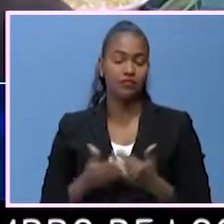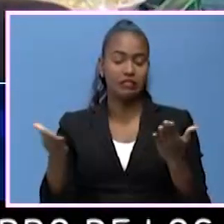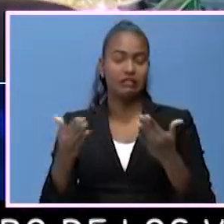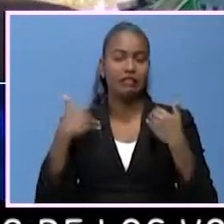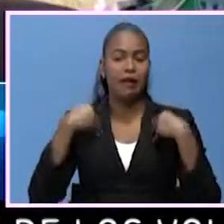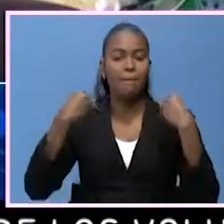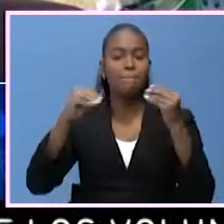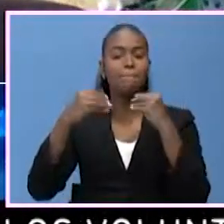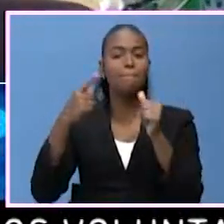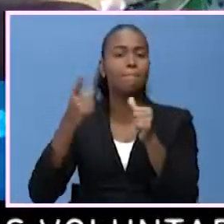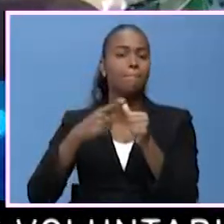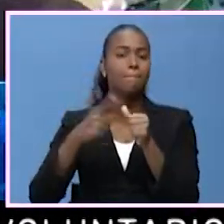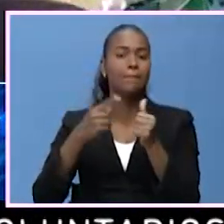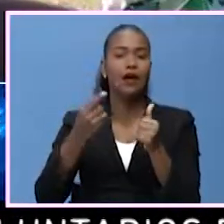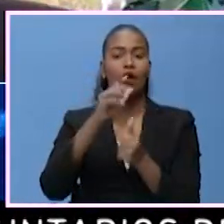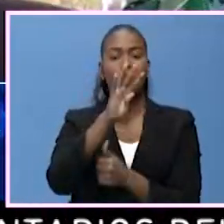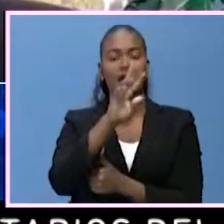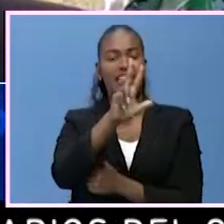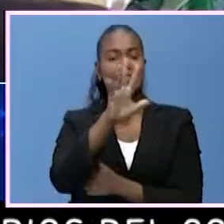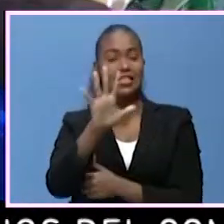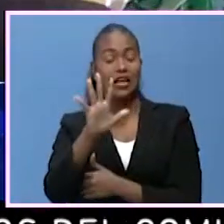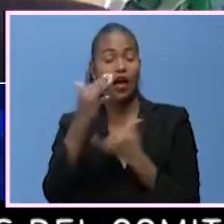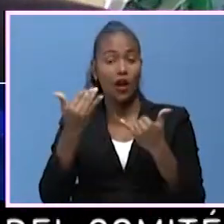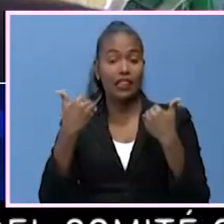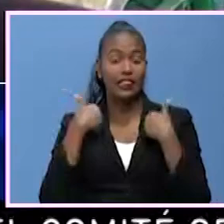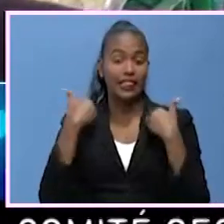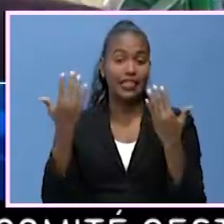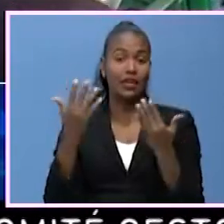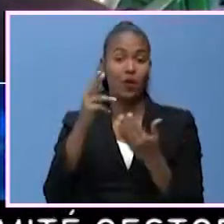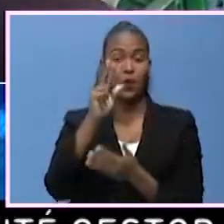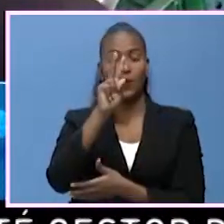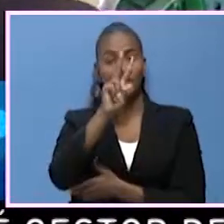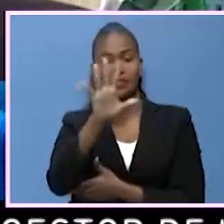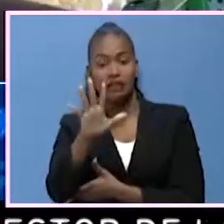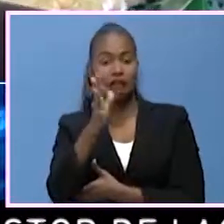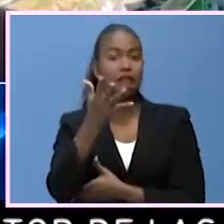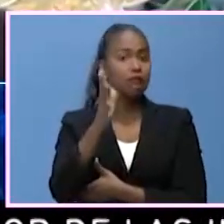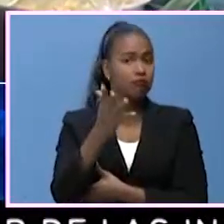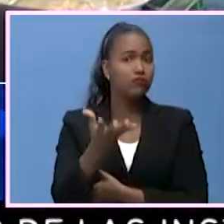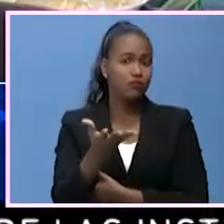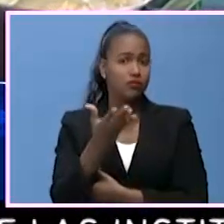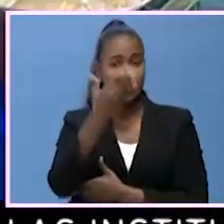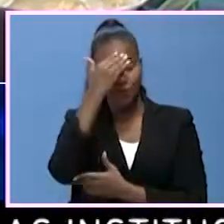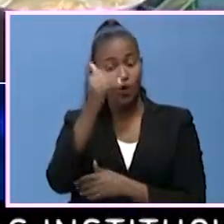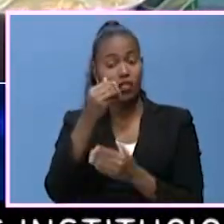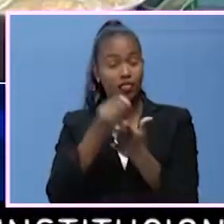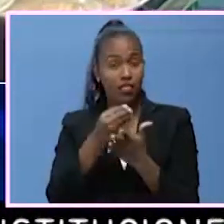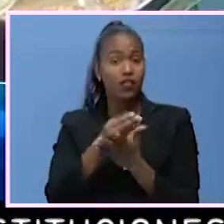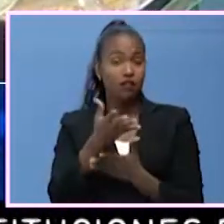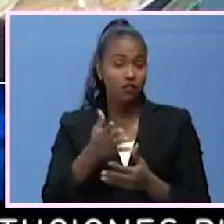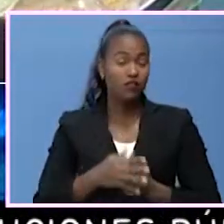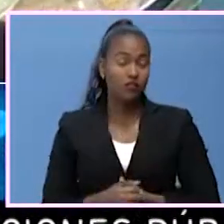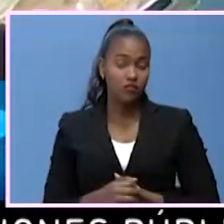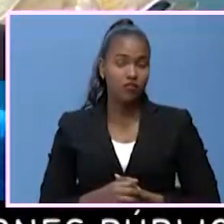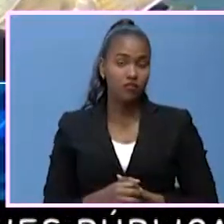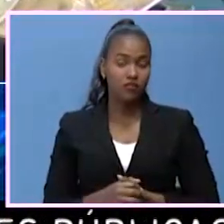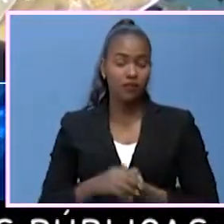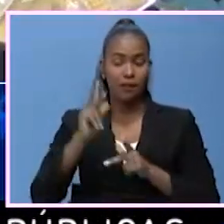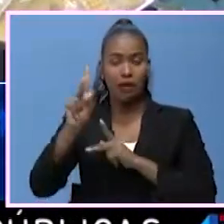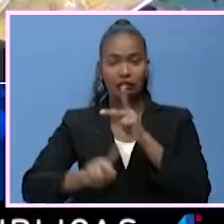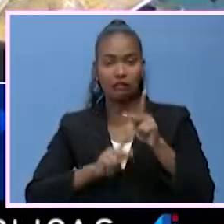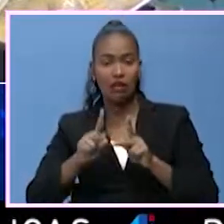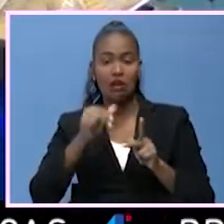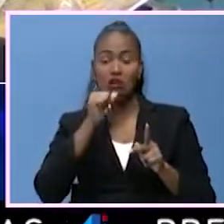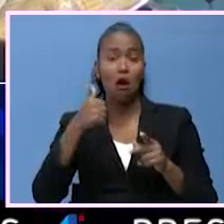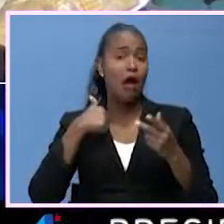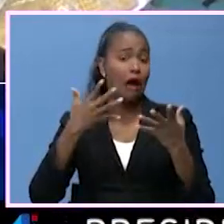lo vendíamos nosotros primero a 4.35, ahora tenemos que tenerlo a 25 y así, por medio del precio. Y los clientes, que no queremos